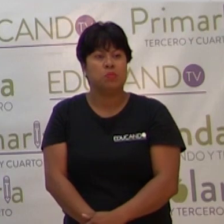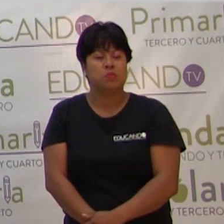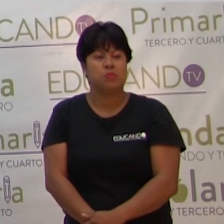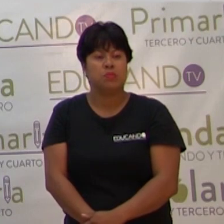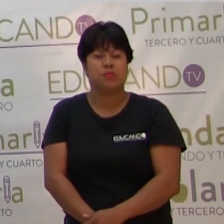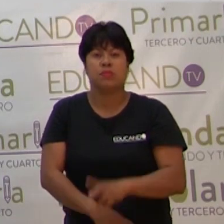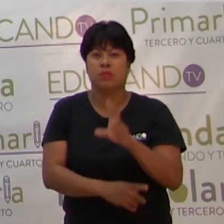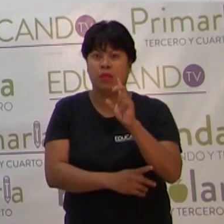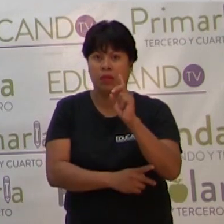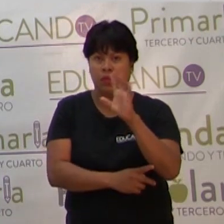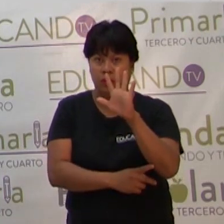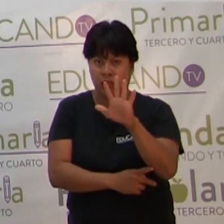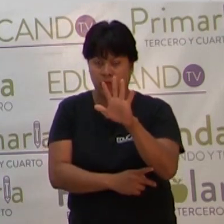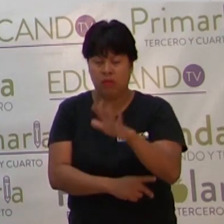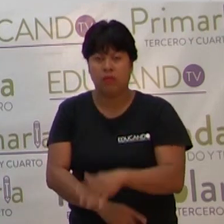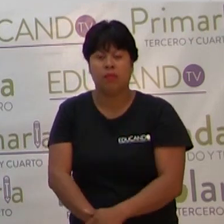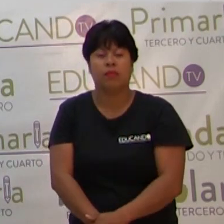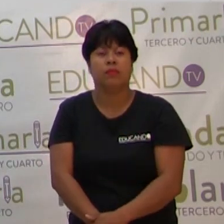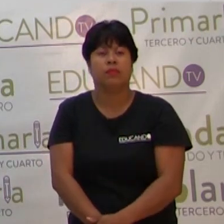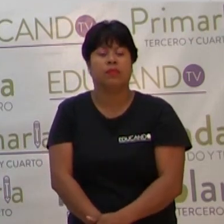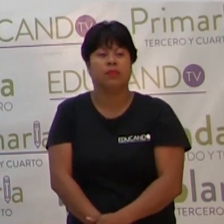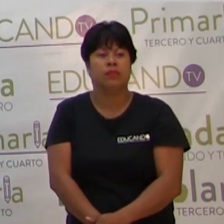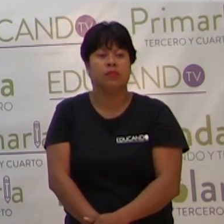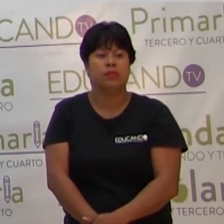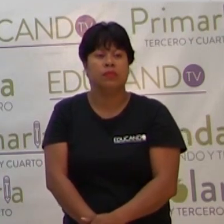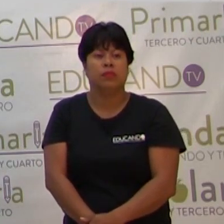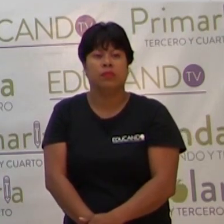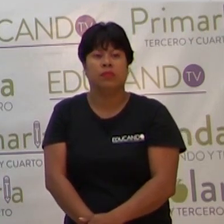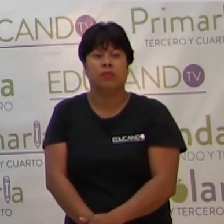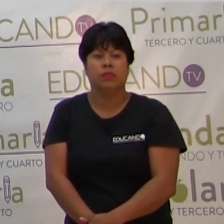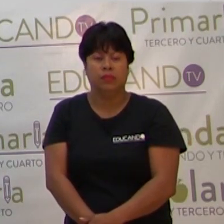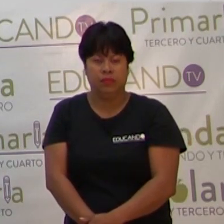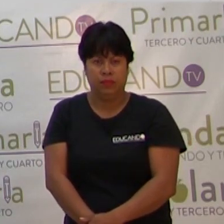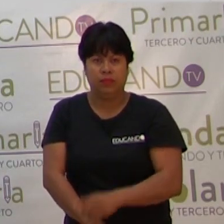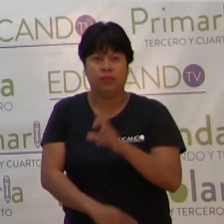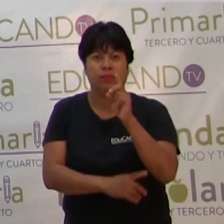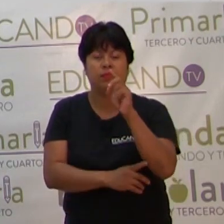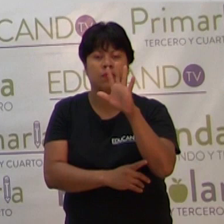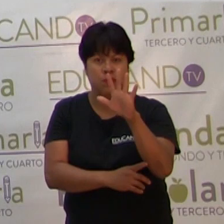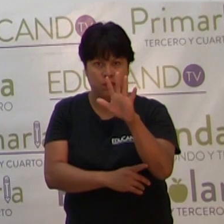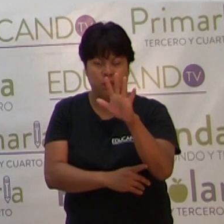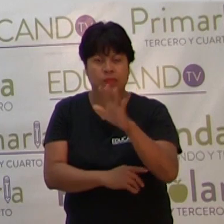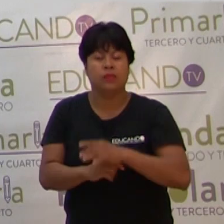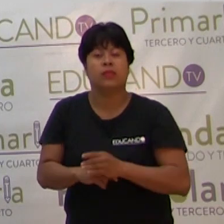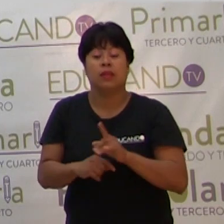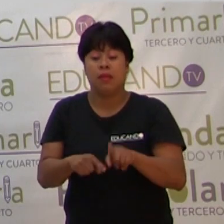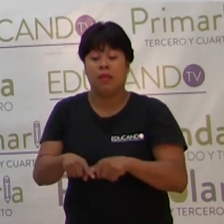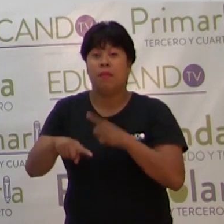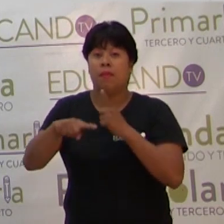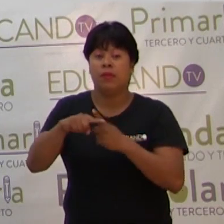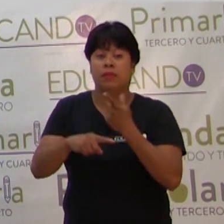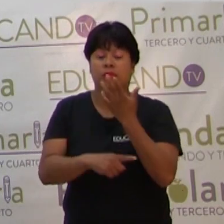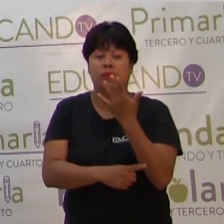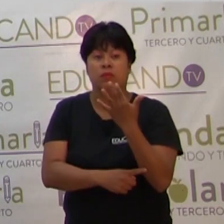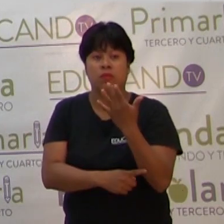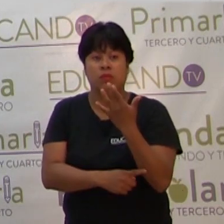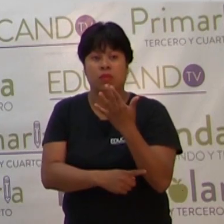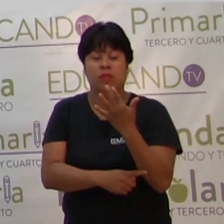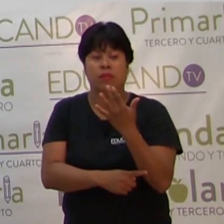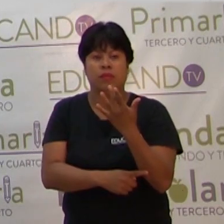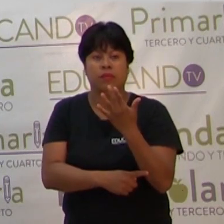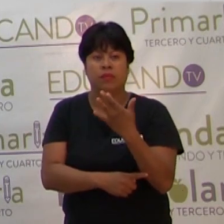es igual a 35. Ahí lo tenemos como 35. A eso súmale 50.